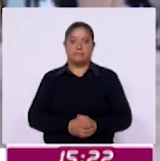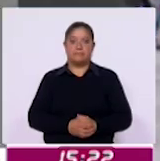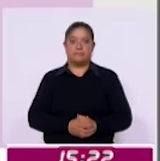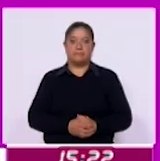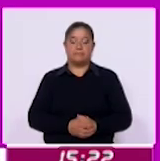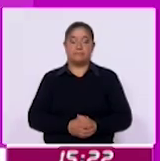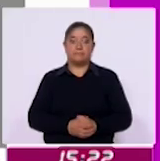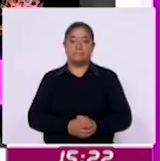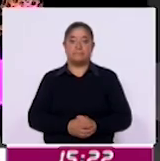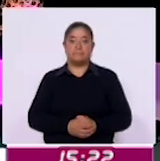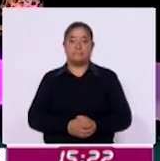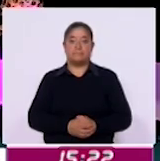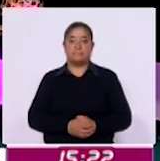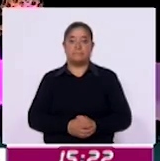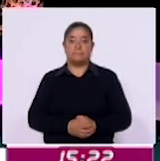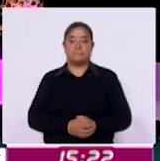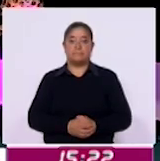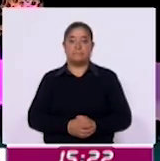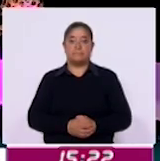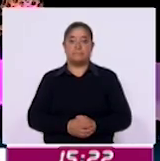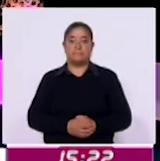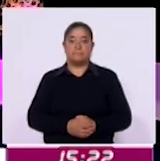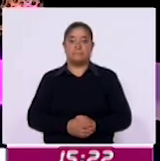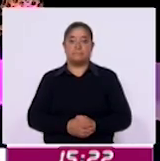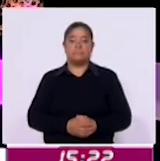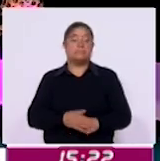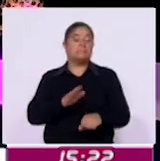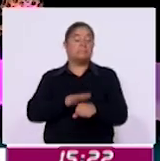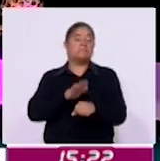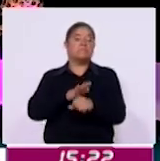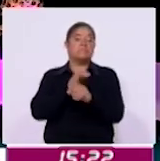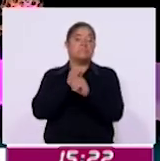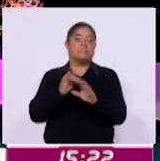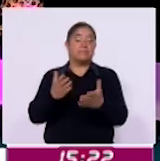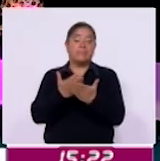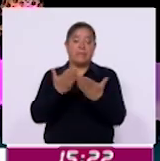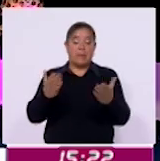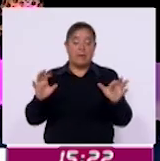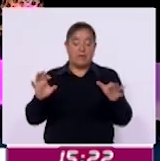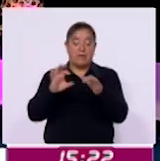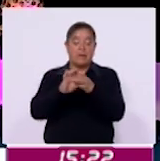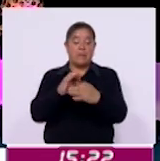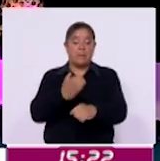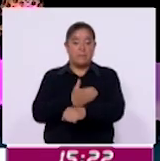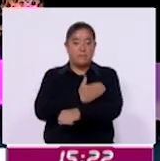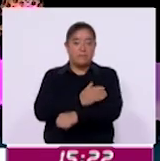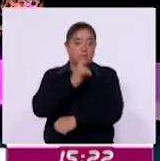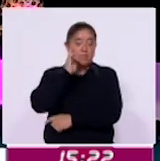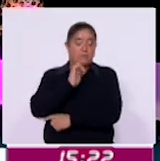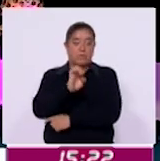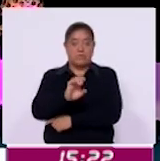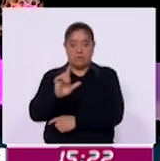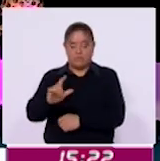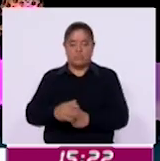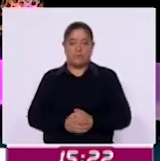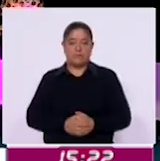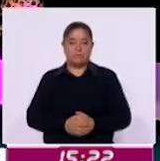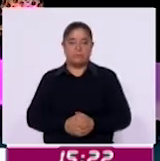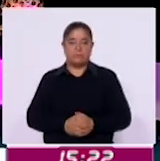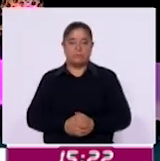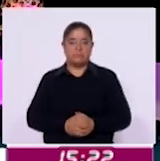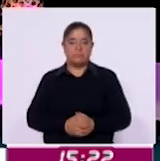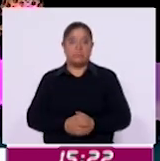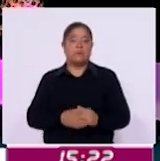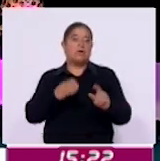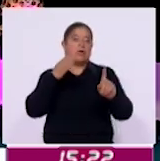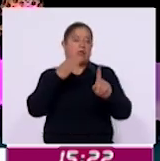Nos vamos con más. En más información, ahora nos vamos a enlazar con mi compañera Edith López, porque con el